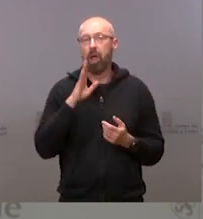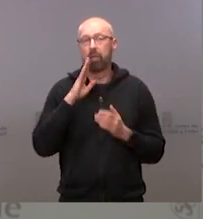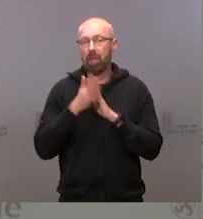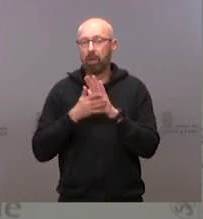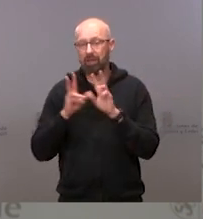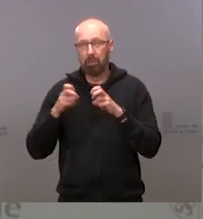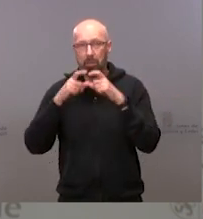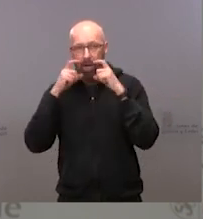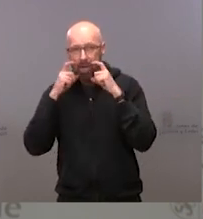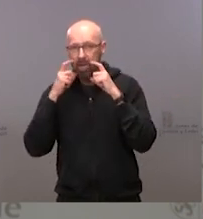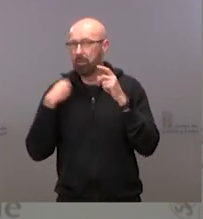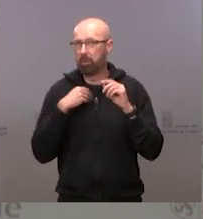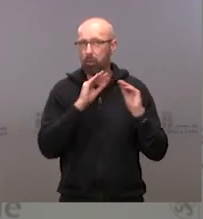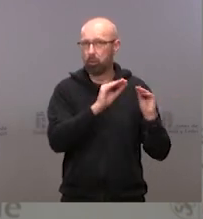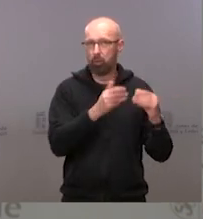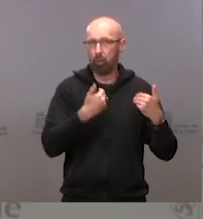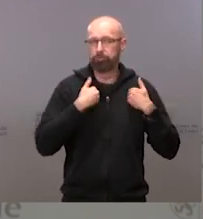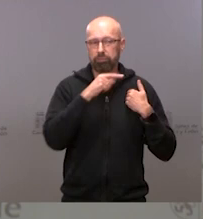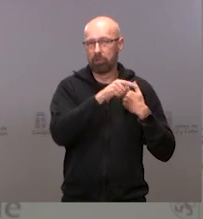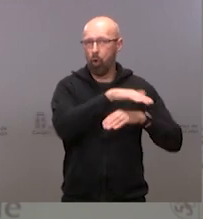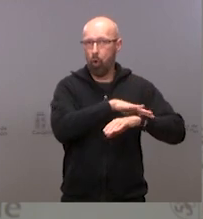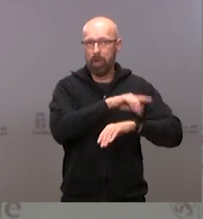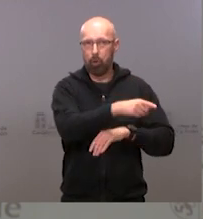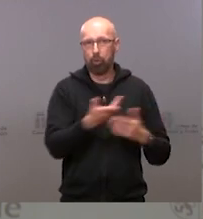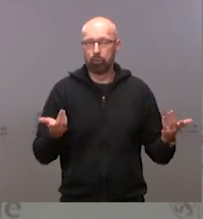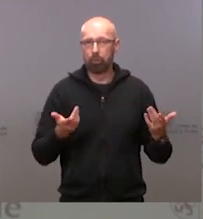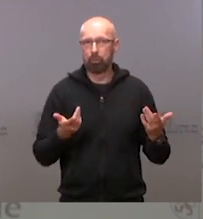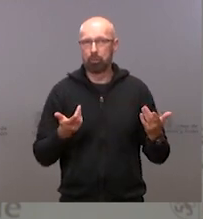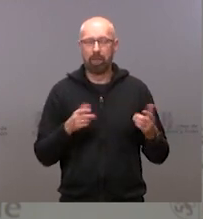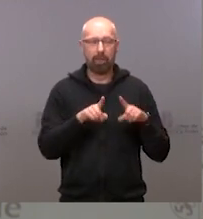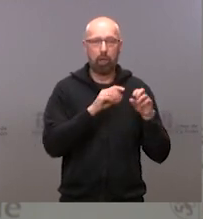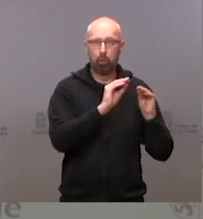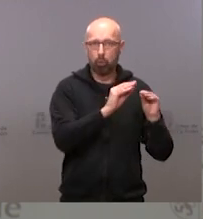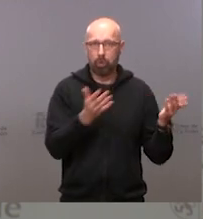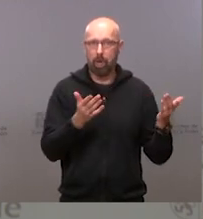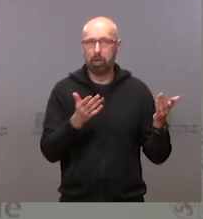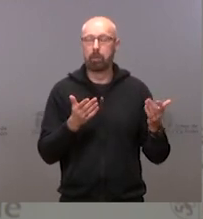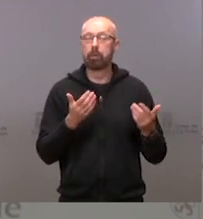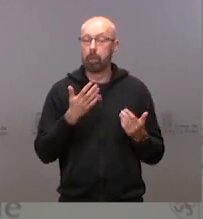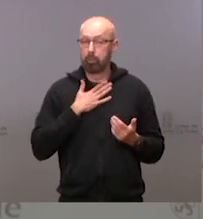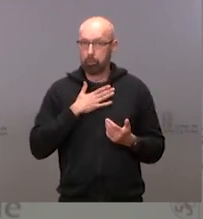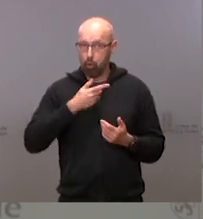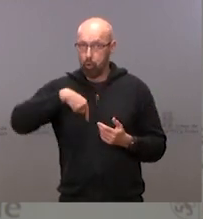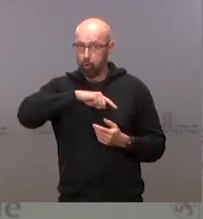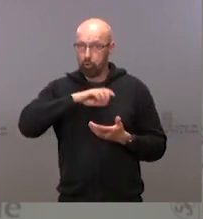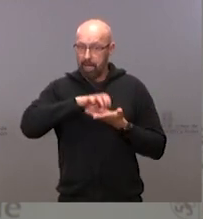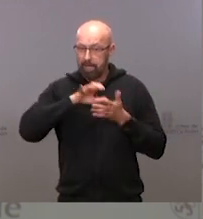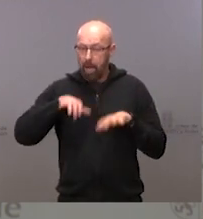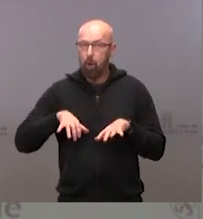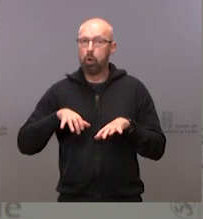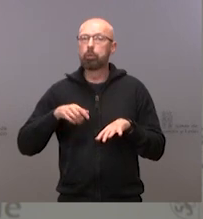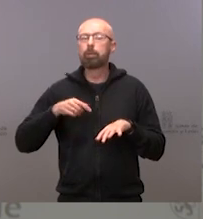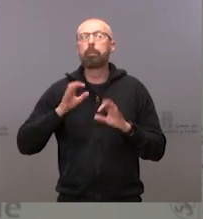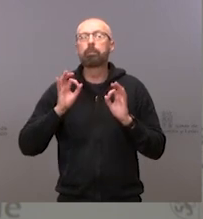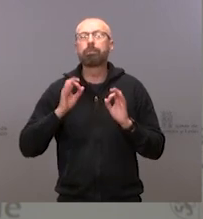mascarillas le corresponde al gobierno tomar la decisión nosotros para castilla y león' hemos